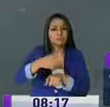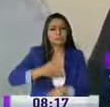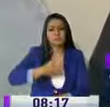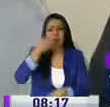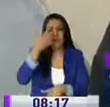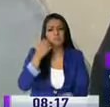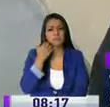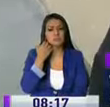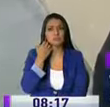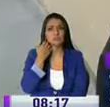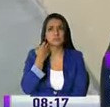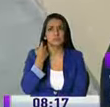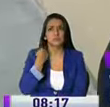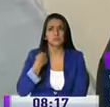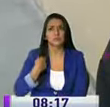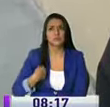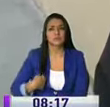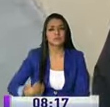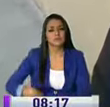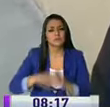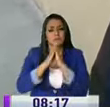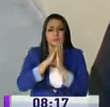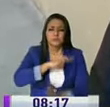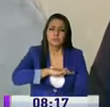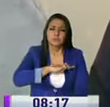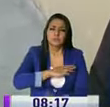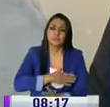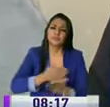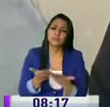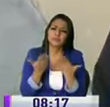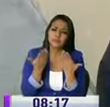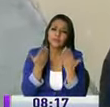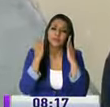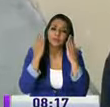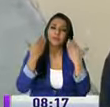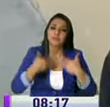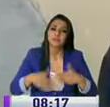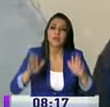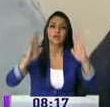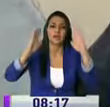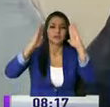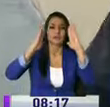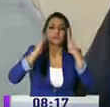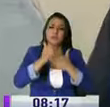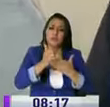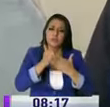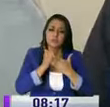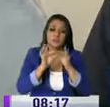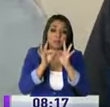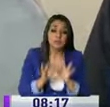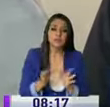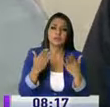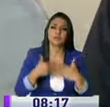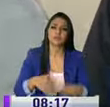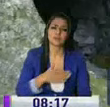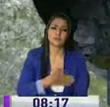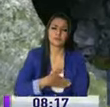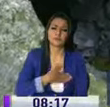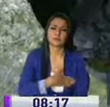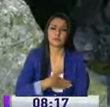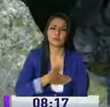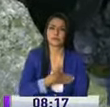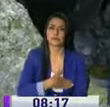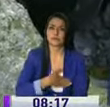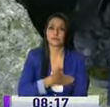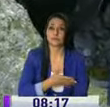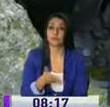molestos. Y se les rogaría al municipio que tenga la bondad a ver si es que es posible que tomen cartas en el asunto, por favor. Ante